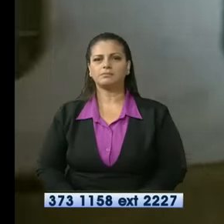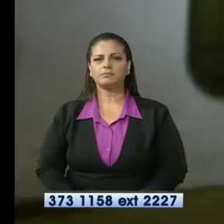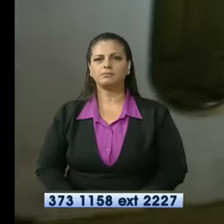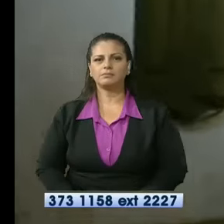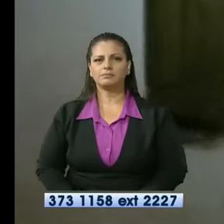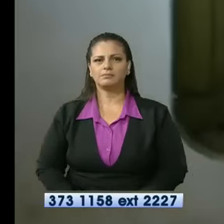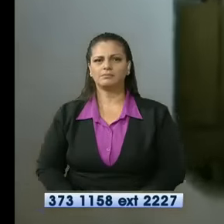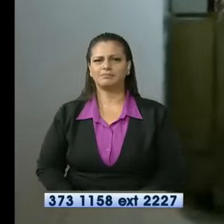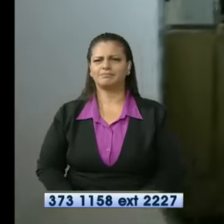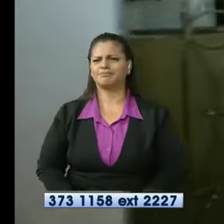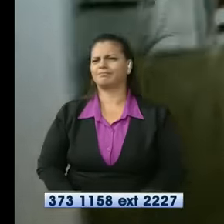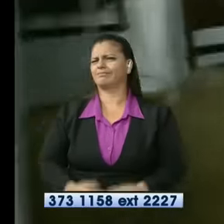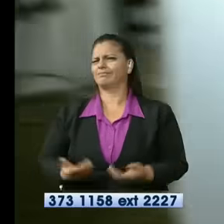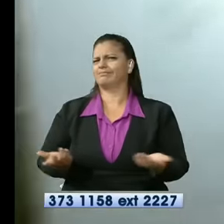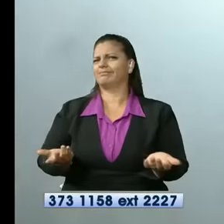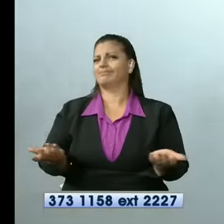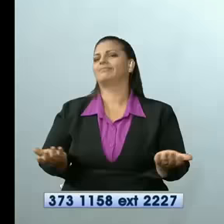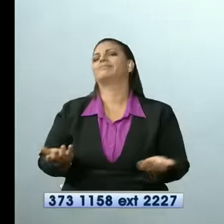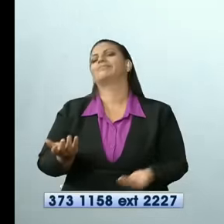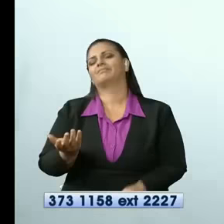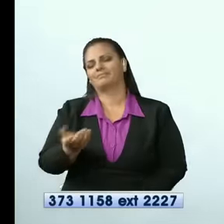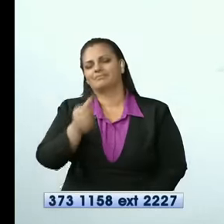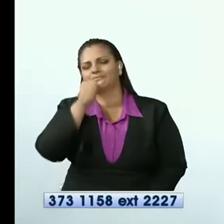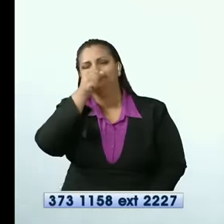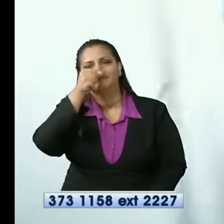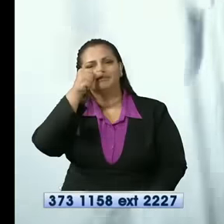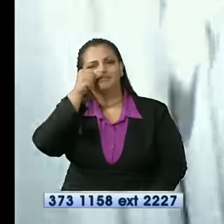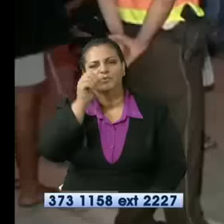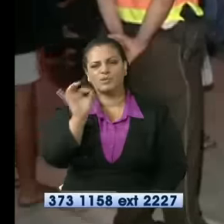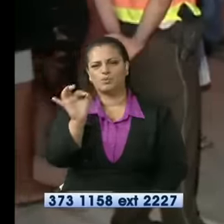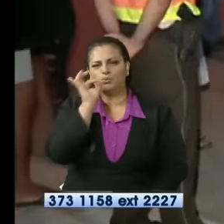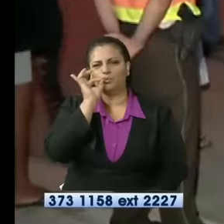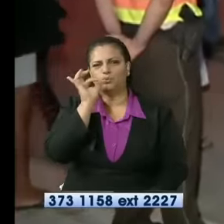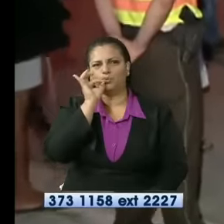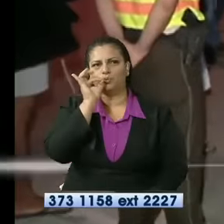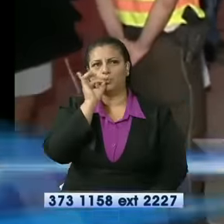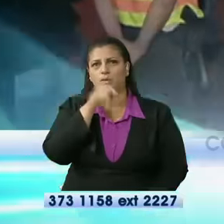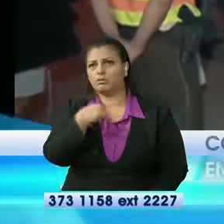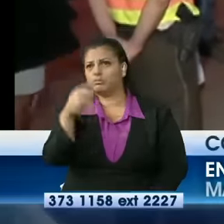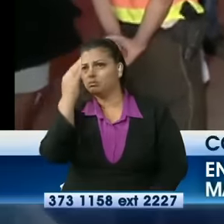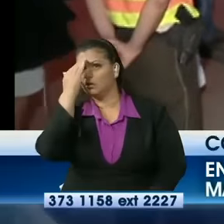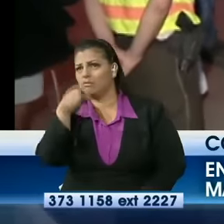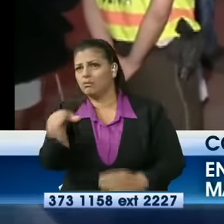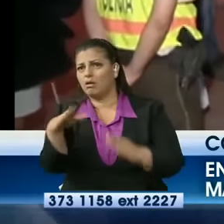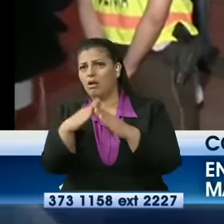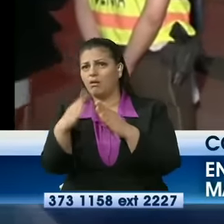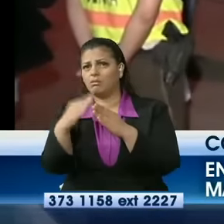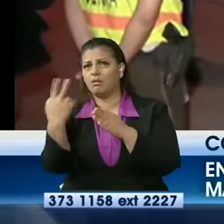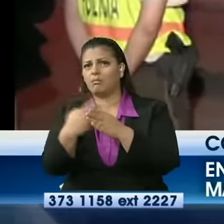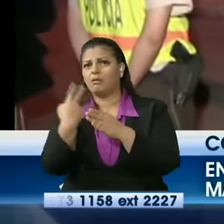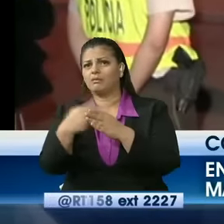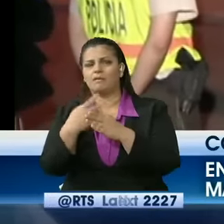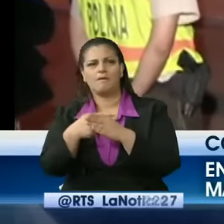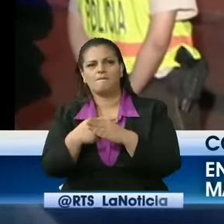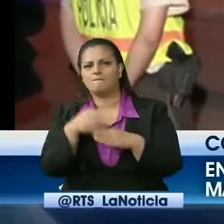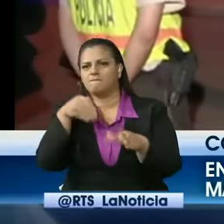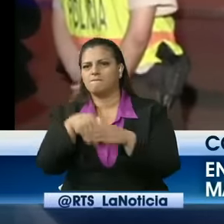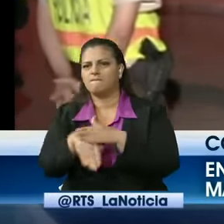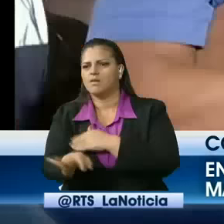Se trata de presuntos consumidores de droga que, al parecer, han convertido el cerramiento de este domicilio